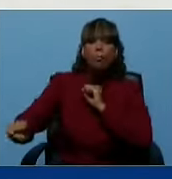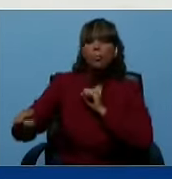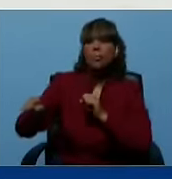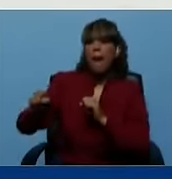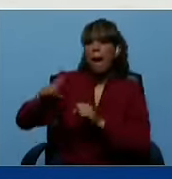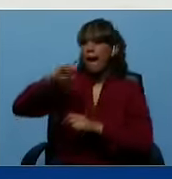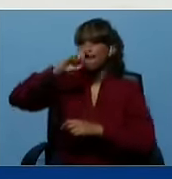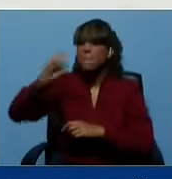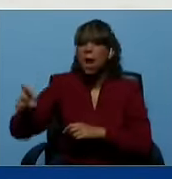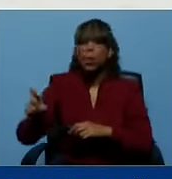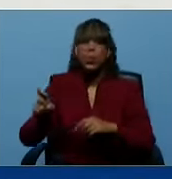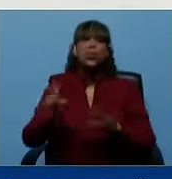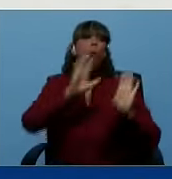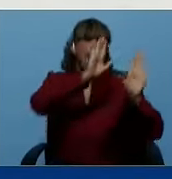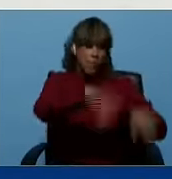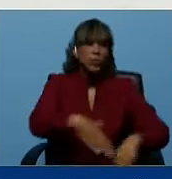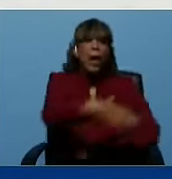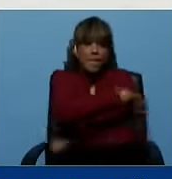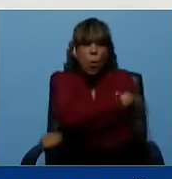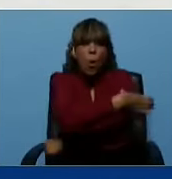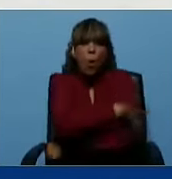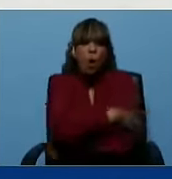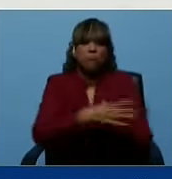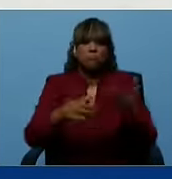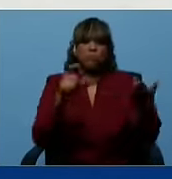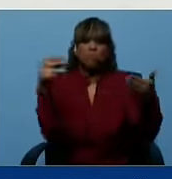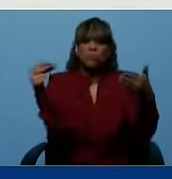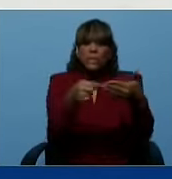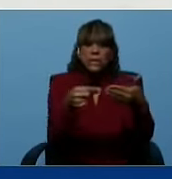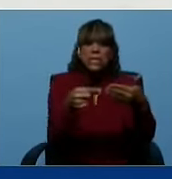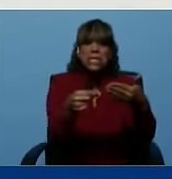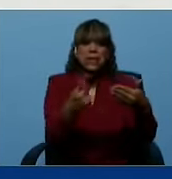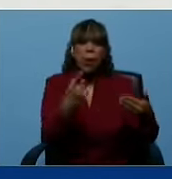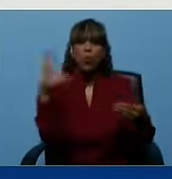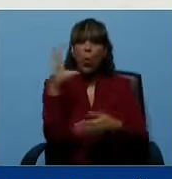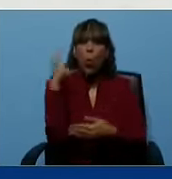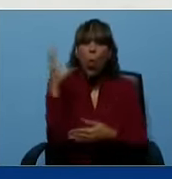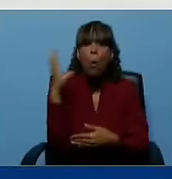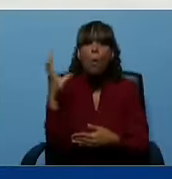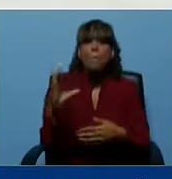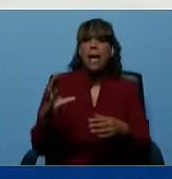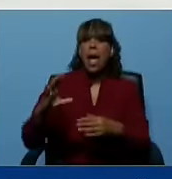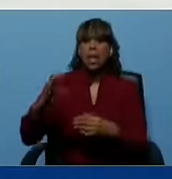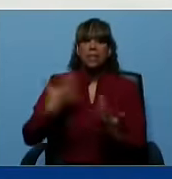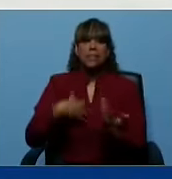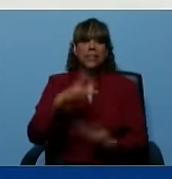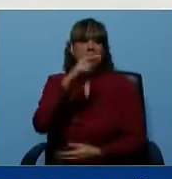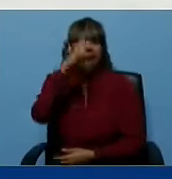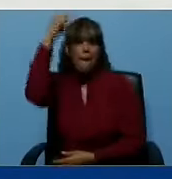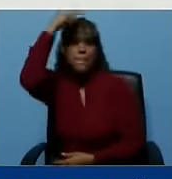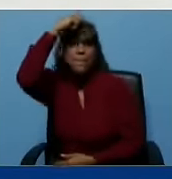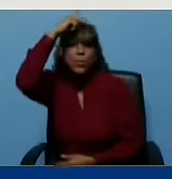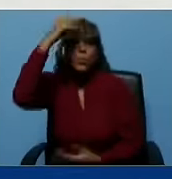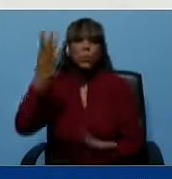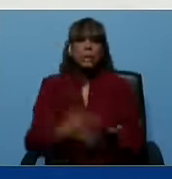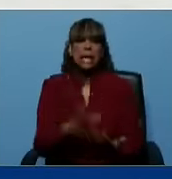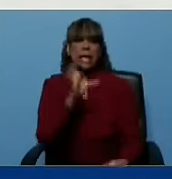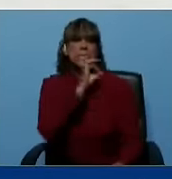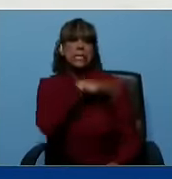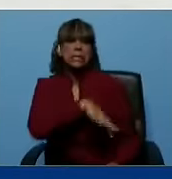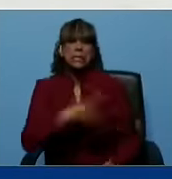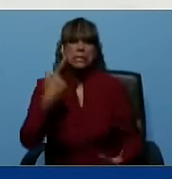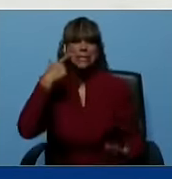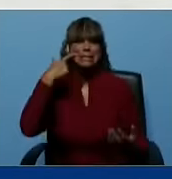fascistas, lo amenazaban por teléfonos con chip de Colombia, Estados Unidos, Chile y Perú. Una gran